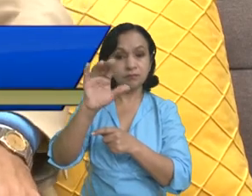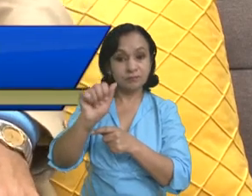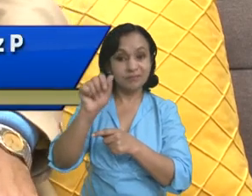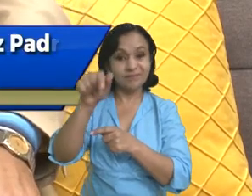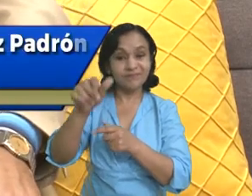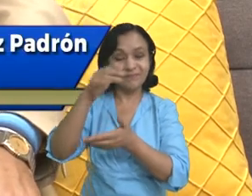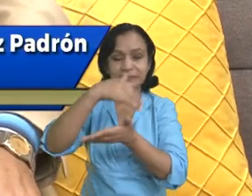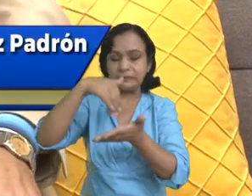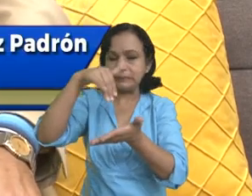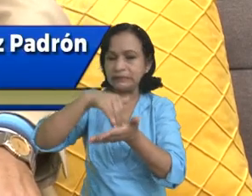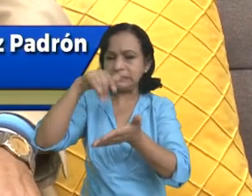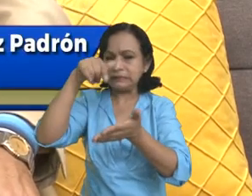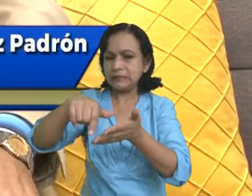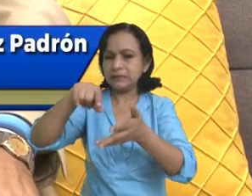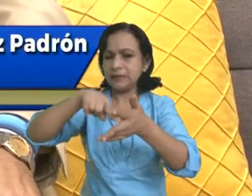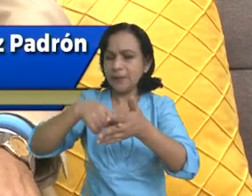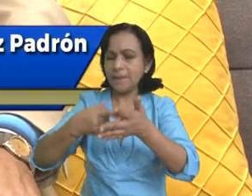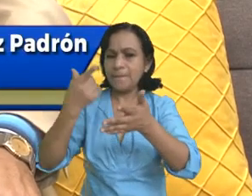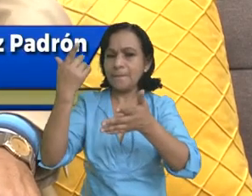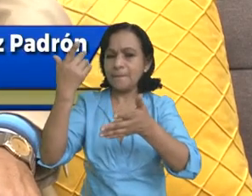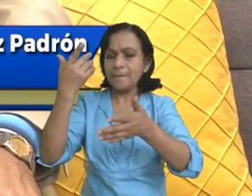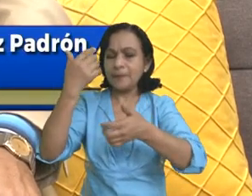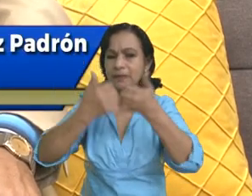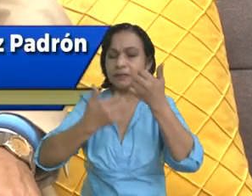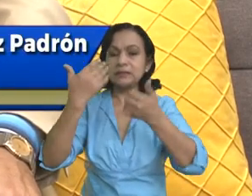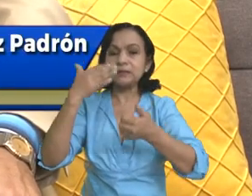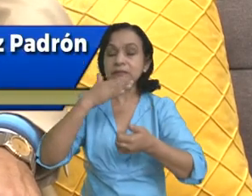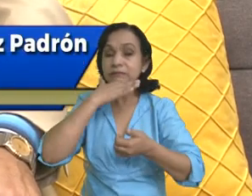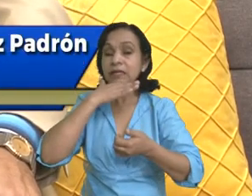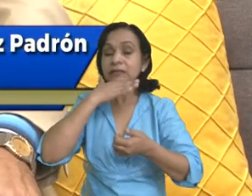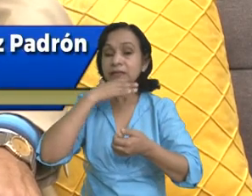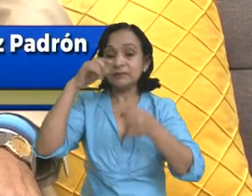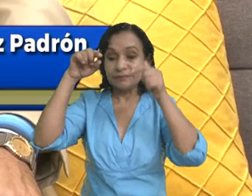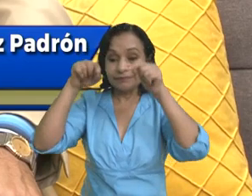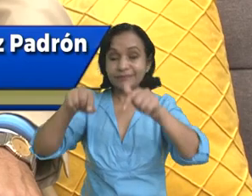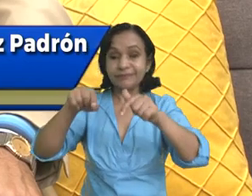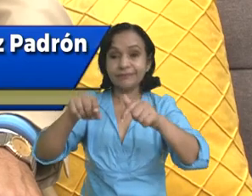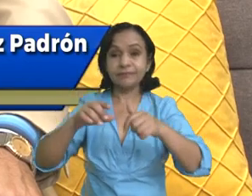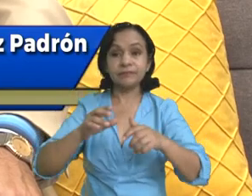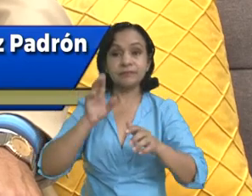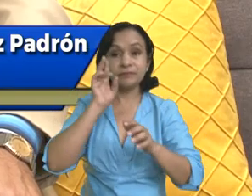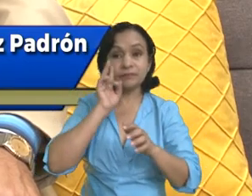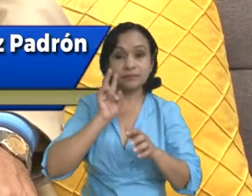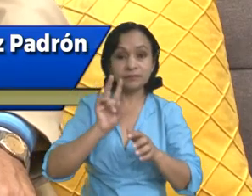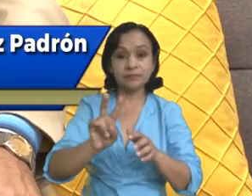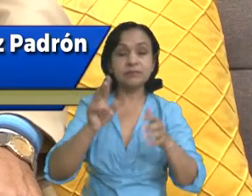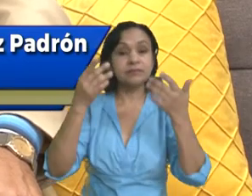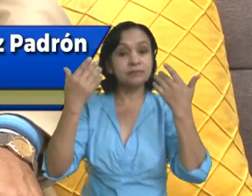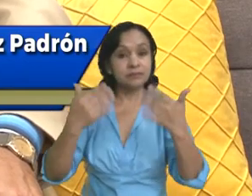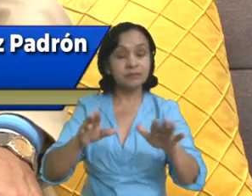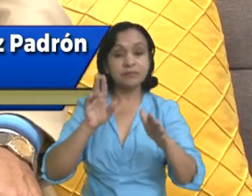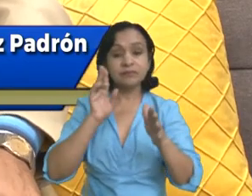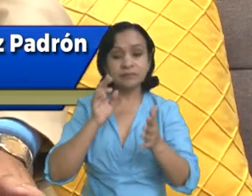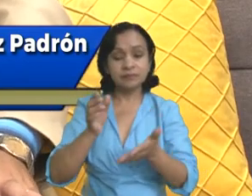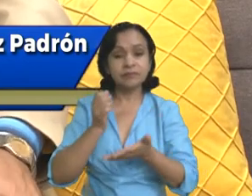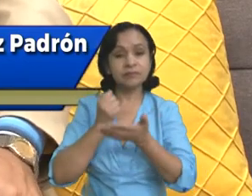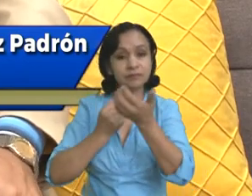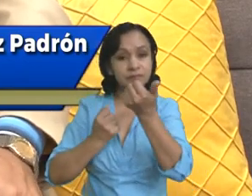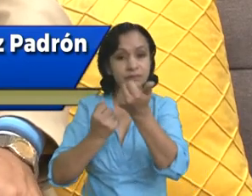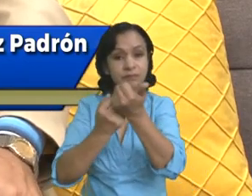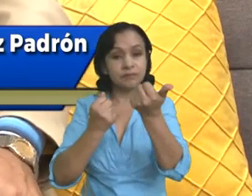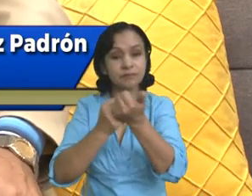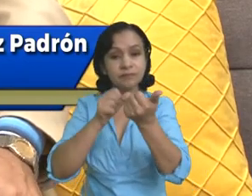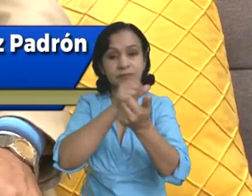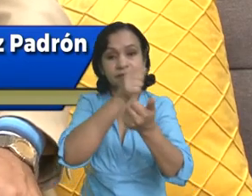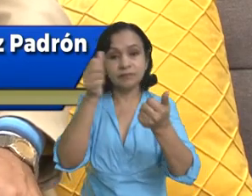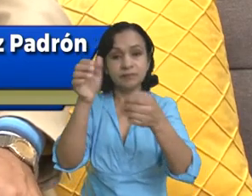país de la situación más difícil. Lo hemos ofrecido nuestro apoyo en otras